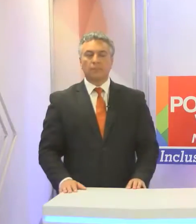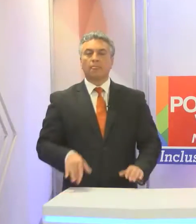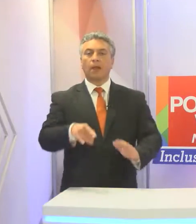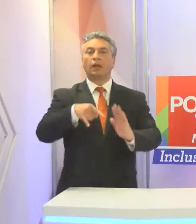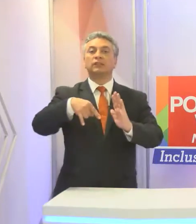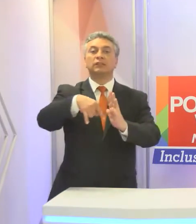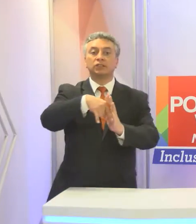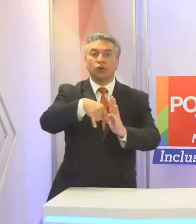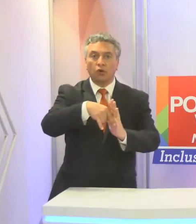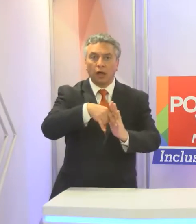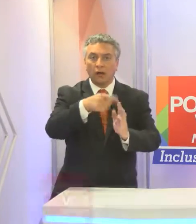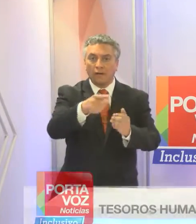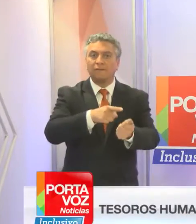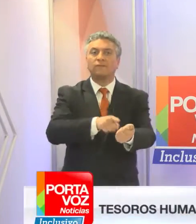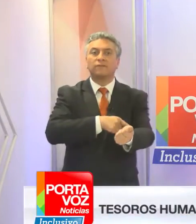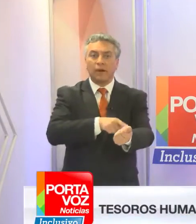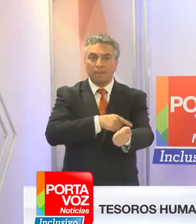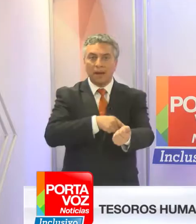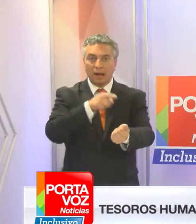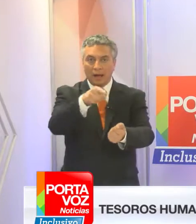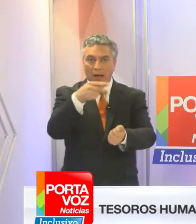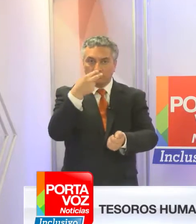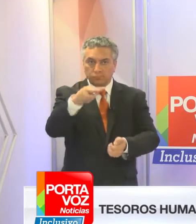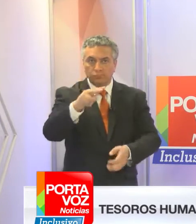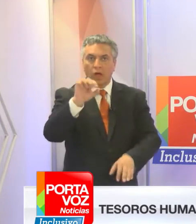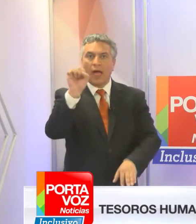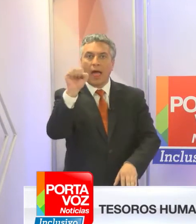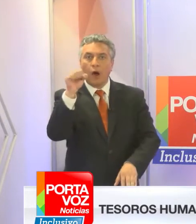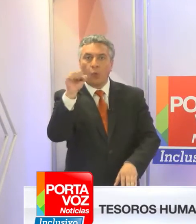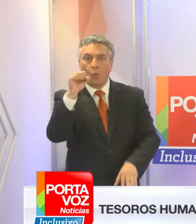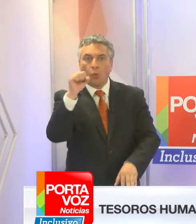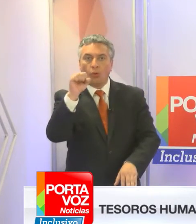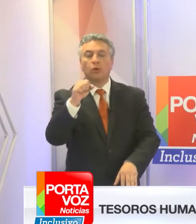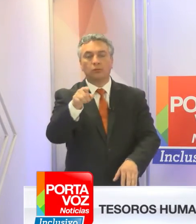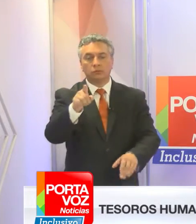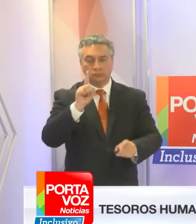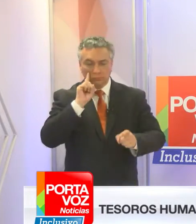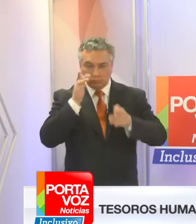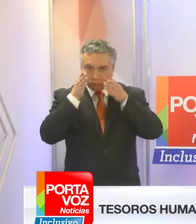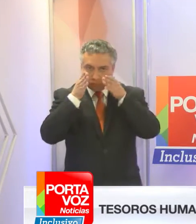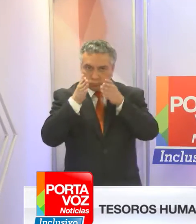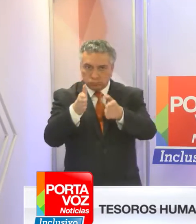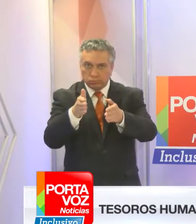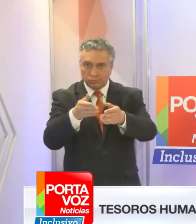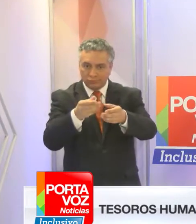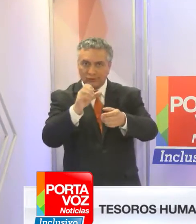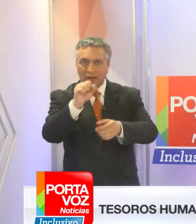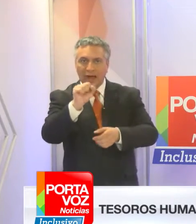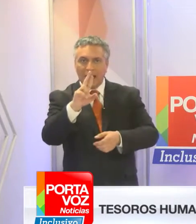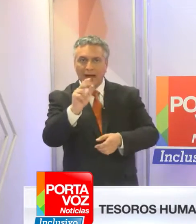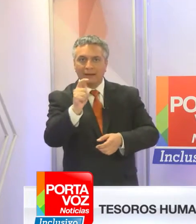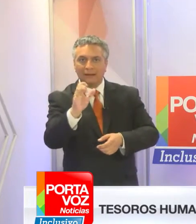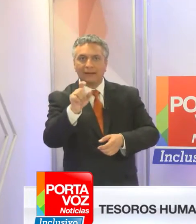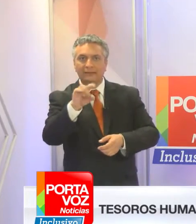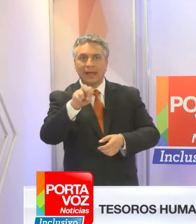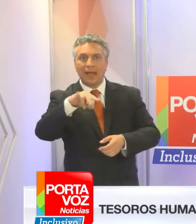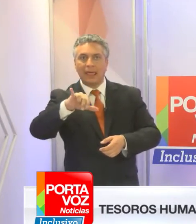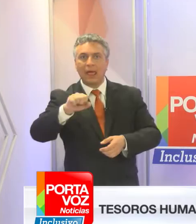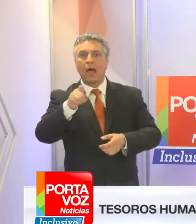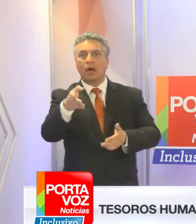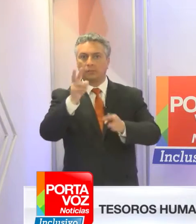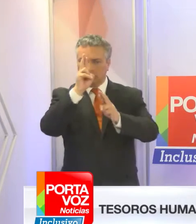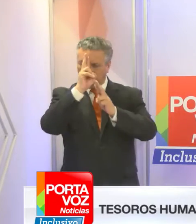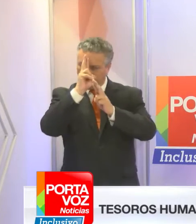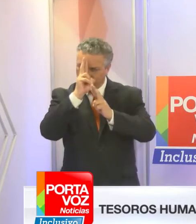En Chiloé, una familia de la comuna de Ancud dedicada a la artesanía fue reconocida como Tesoros Humanos Vivos por